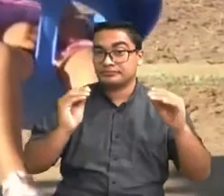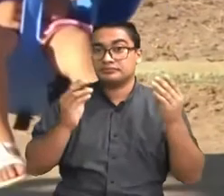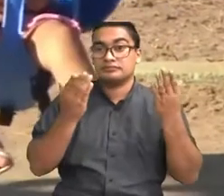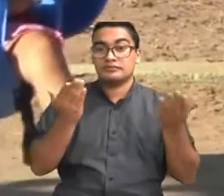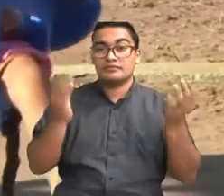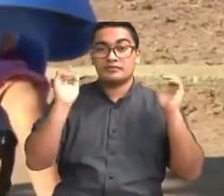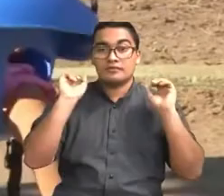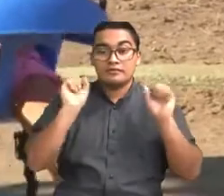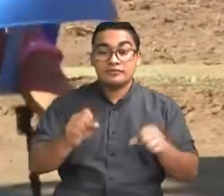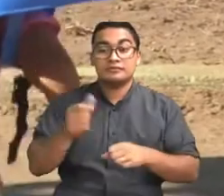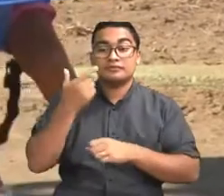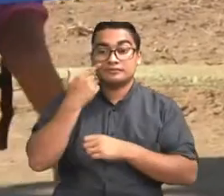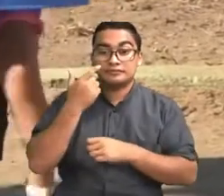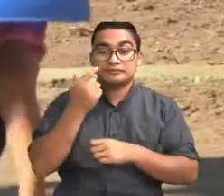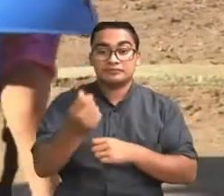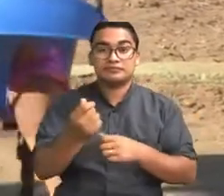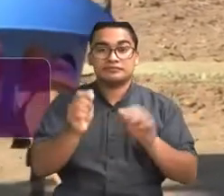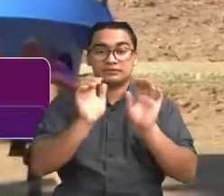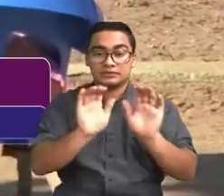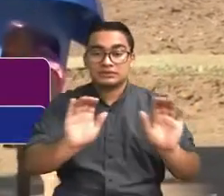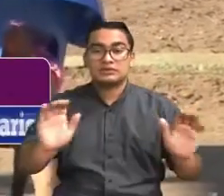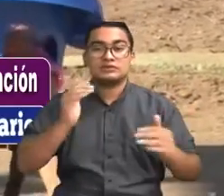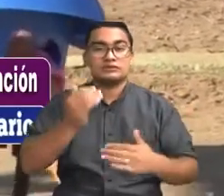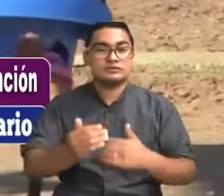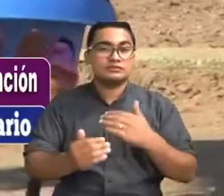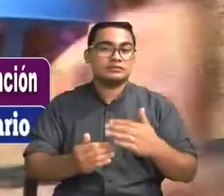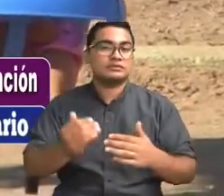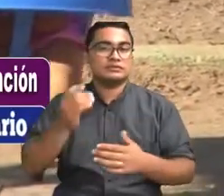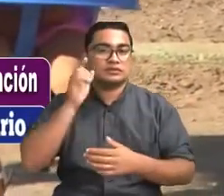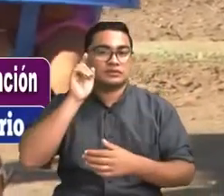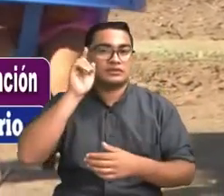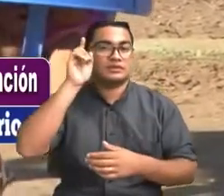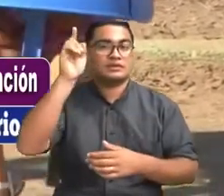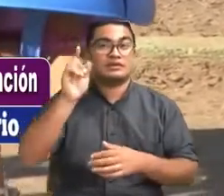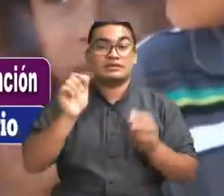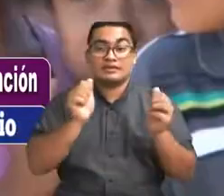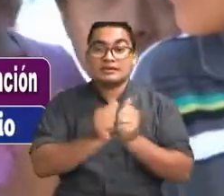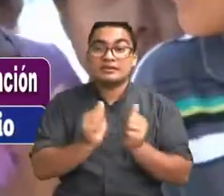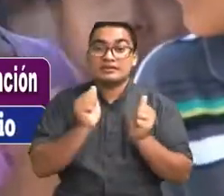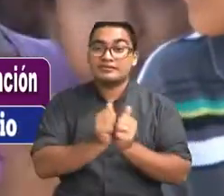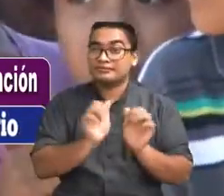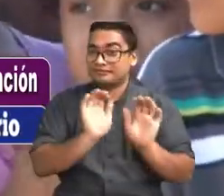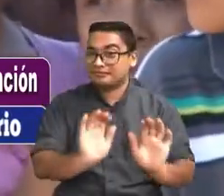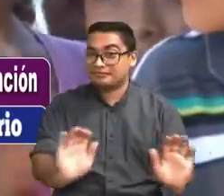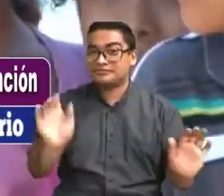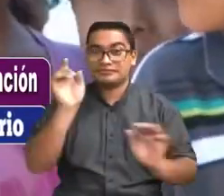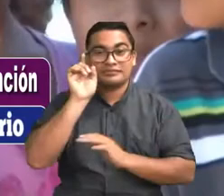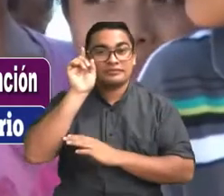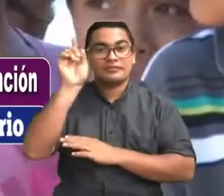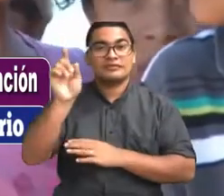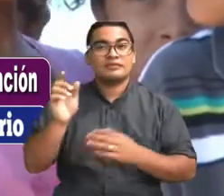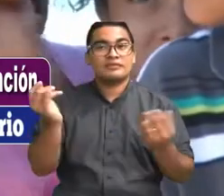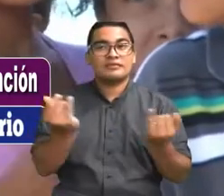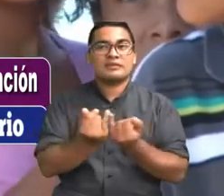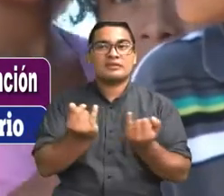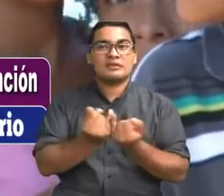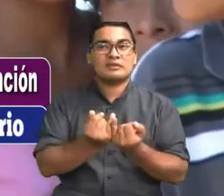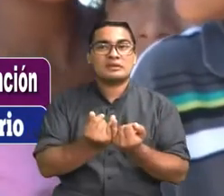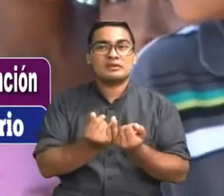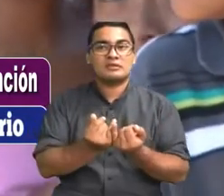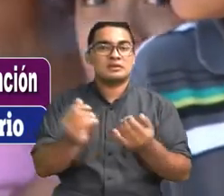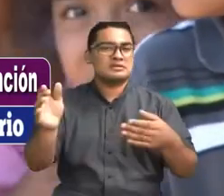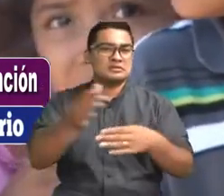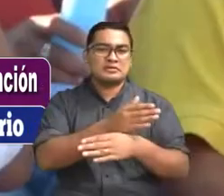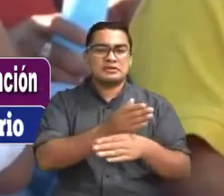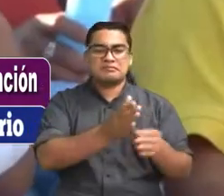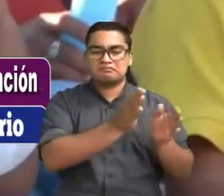cuál es el proceso de desarrollo infantil, el proceso de desarrollo de la niñez. Y esa interacción que pasan por distintas